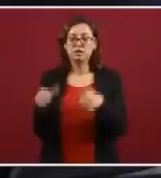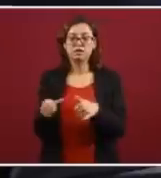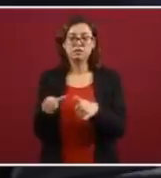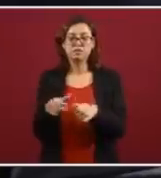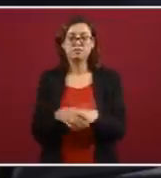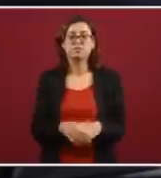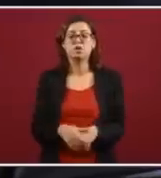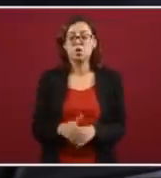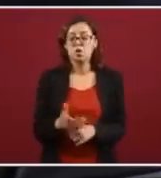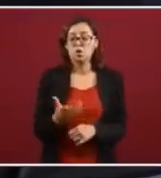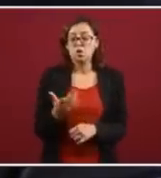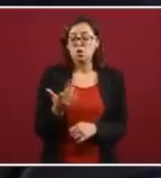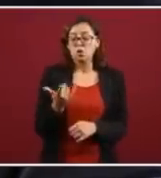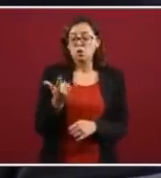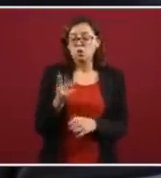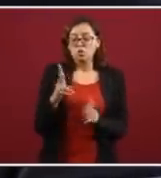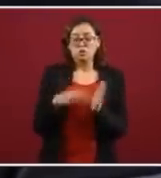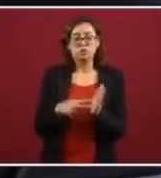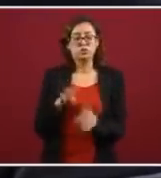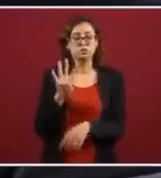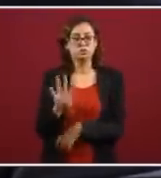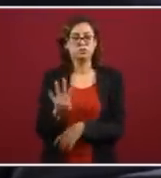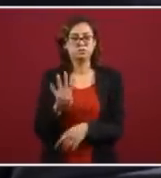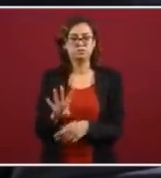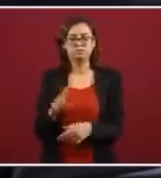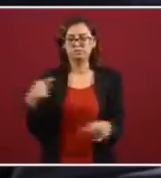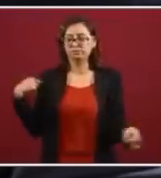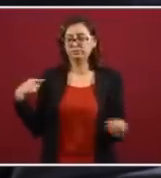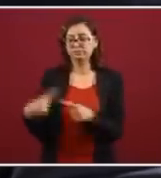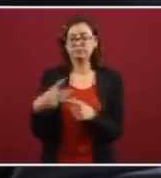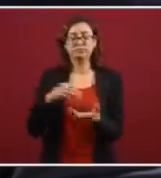al julio de 2019 tenemos registrados